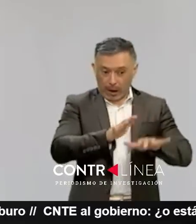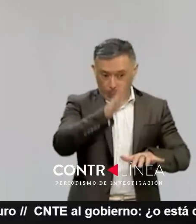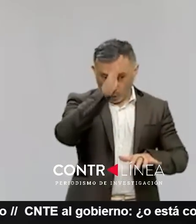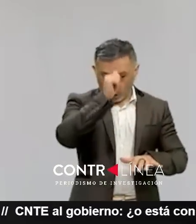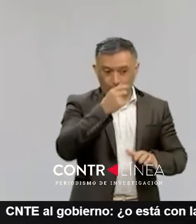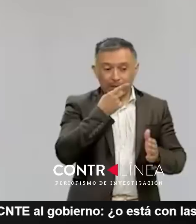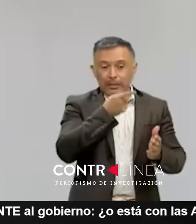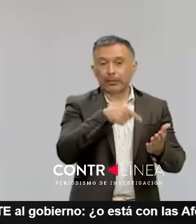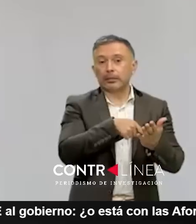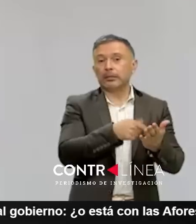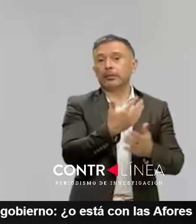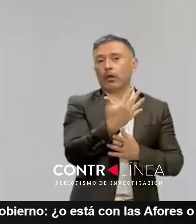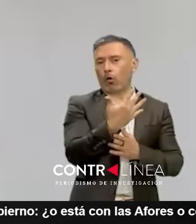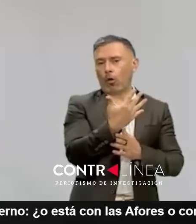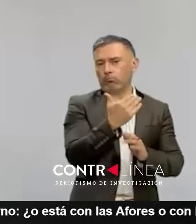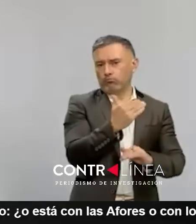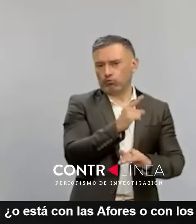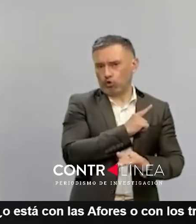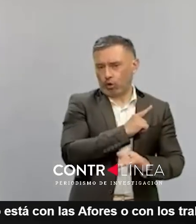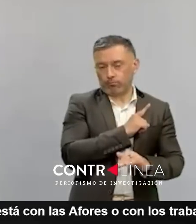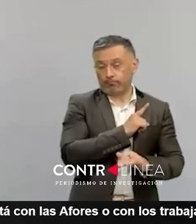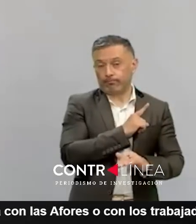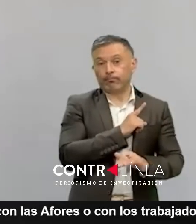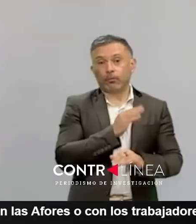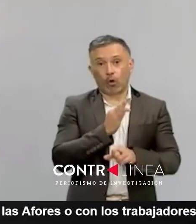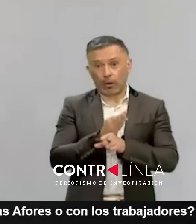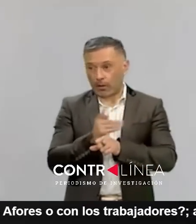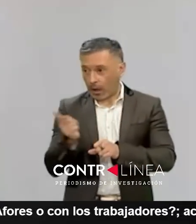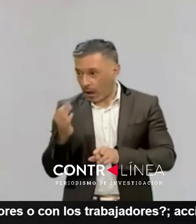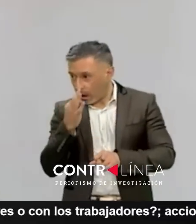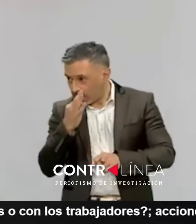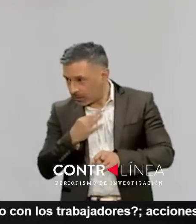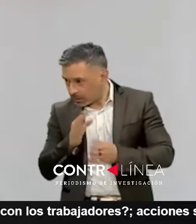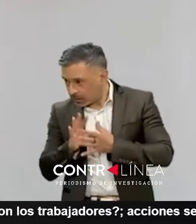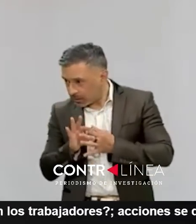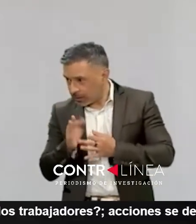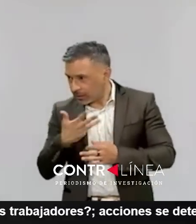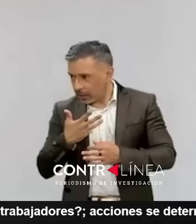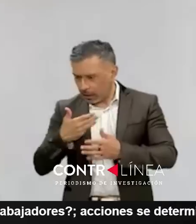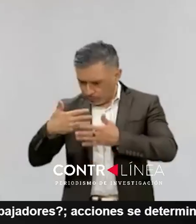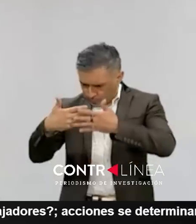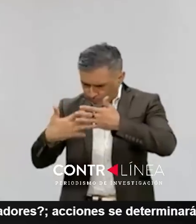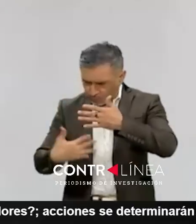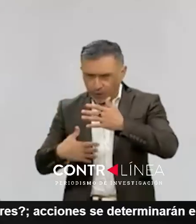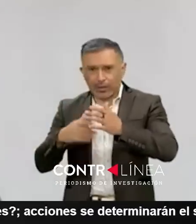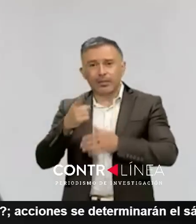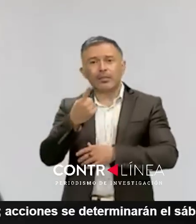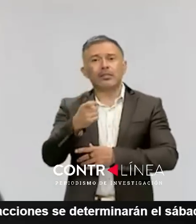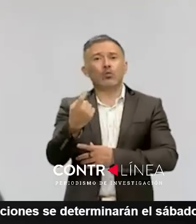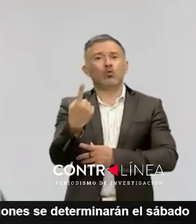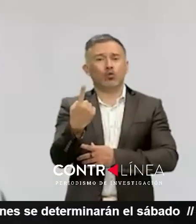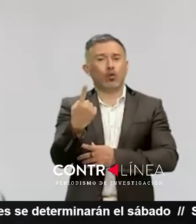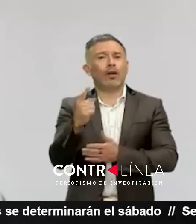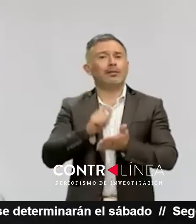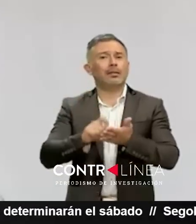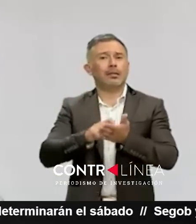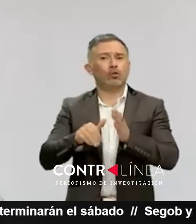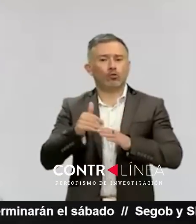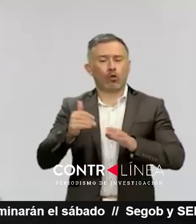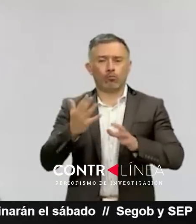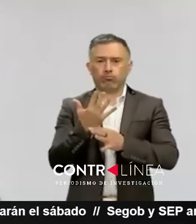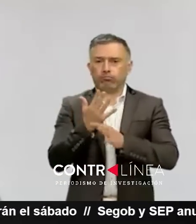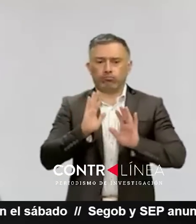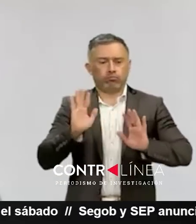este momento, según la información que me proporciona, tenemos 101 escritos de deslinde, por lo que